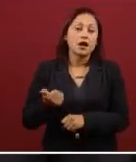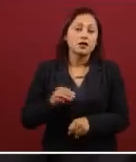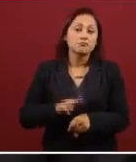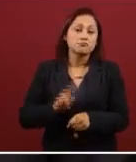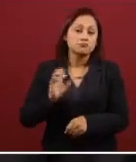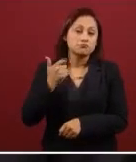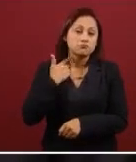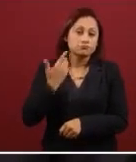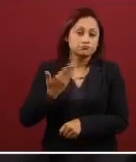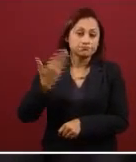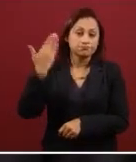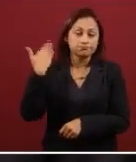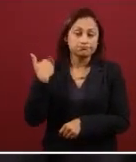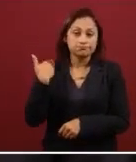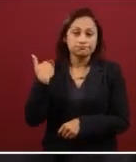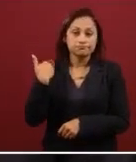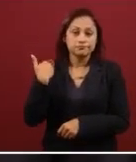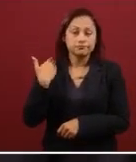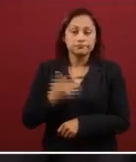no se había